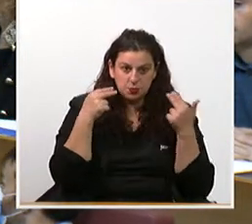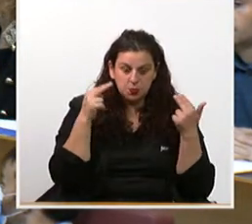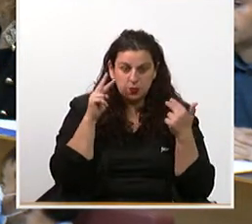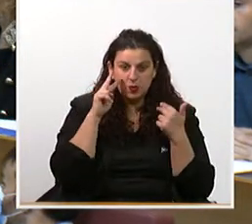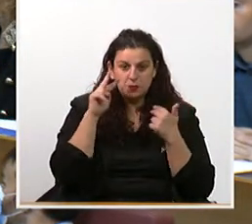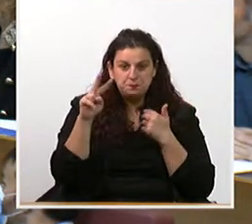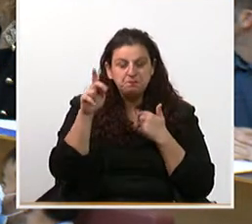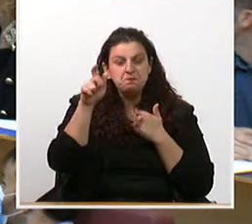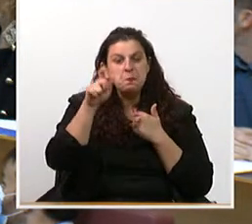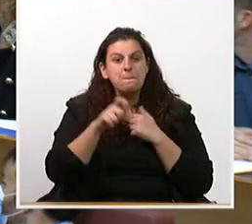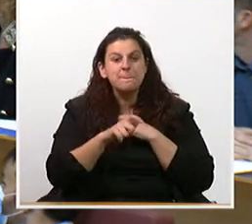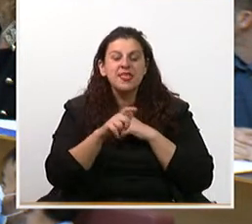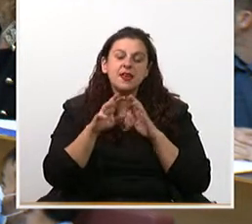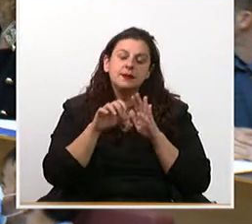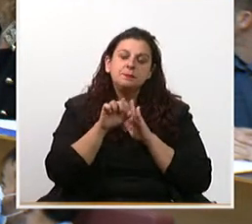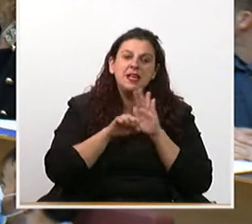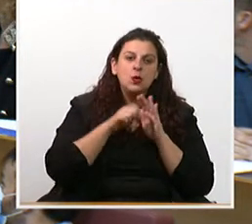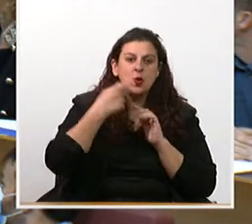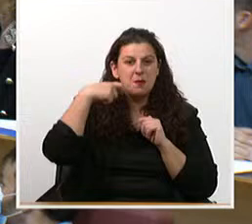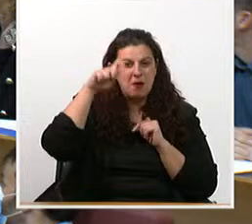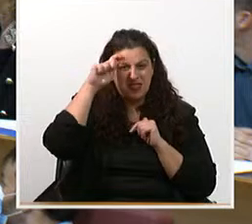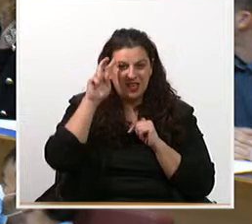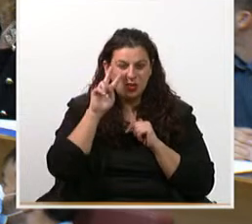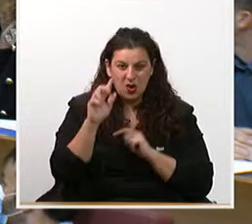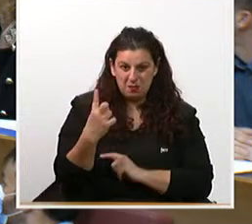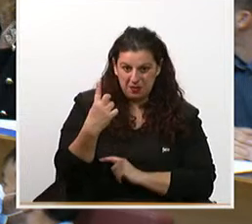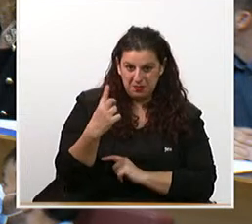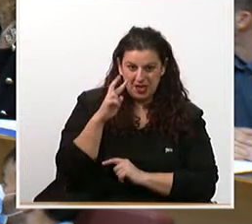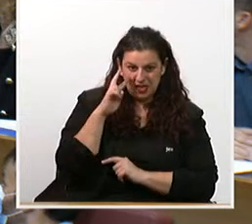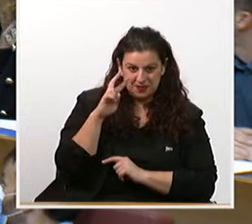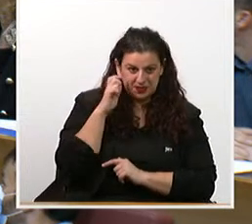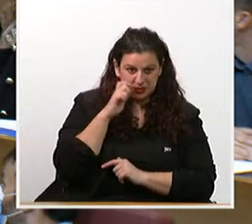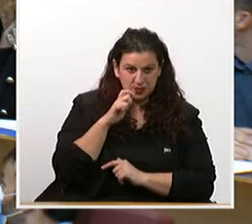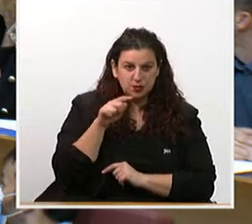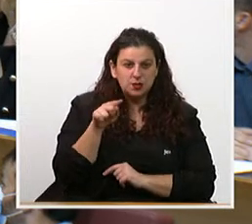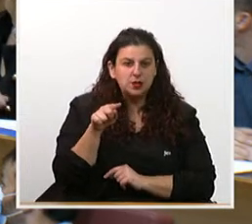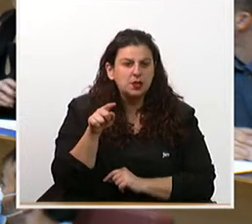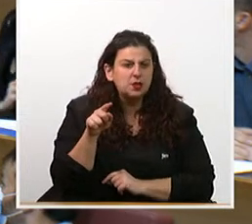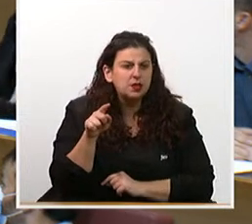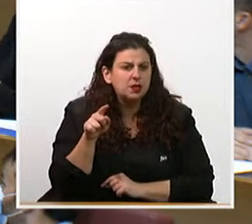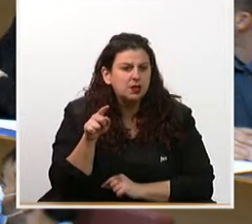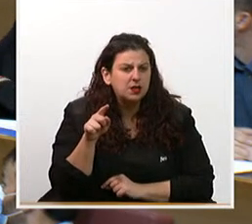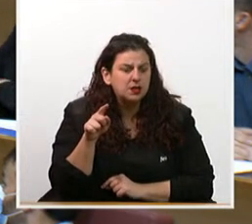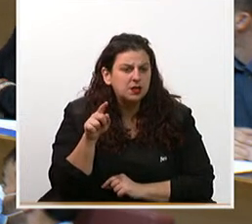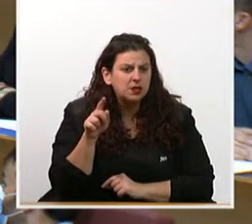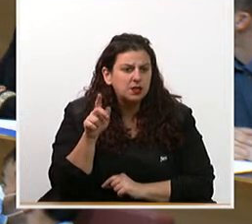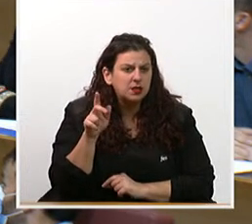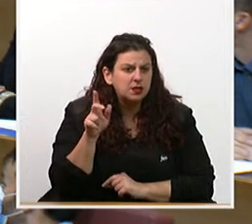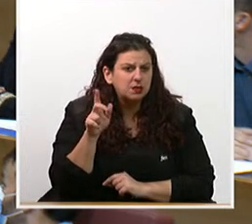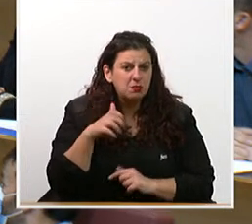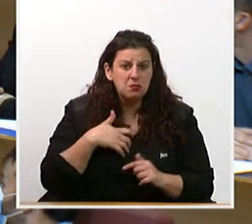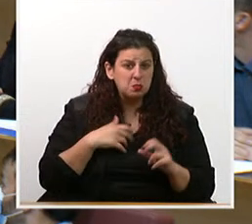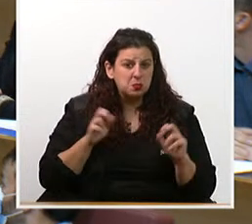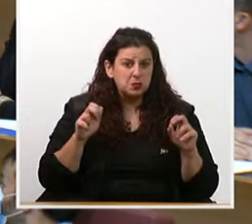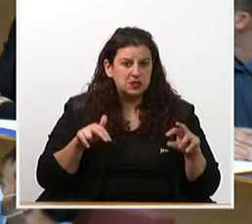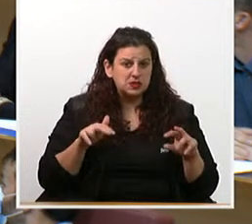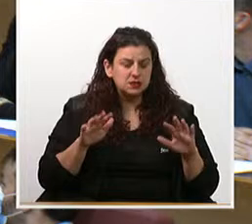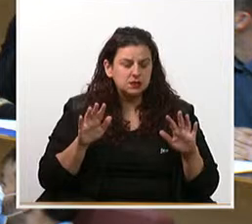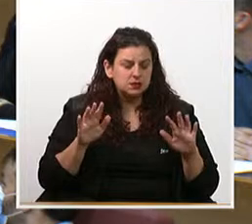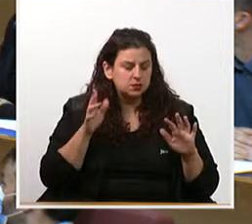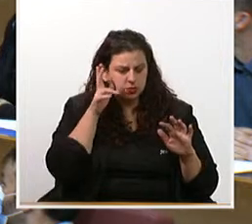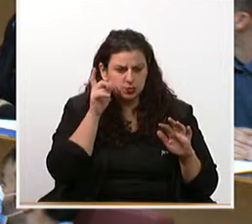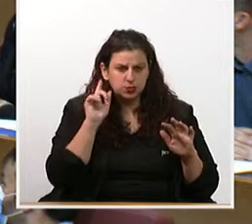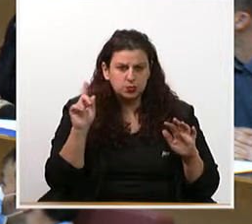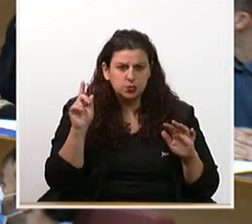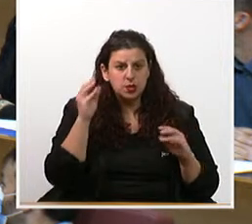primera peliculón una esen memorable en la que don Vito corle entra un hospital que ningú moleste Yo pensaba que est Cos